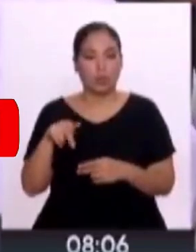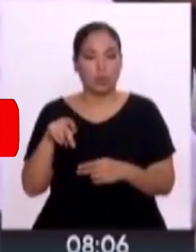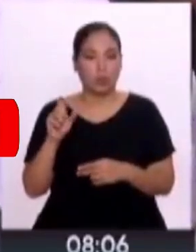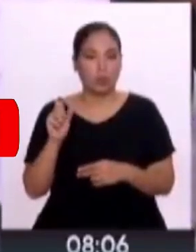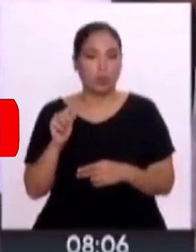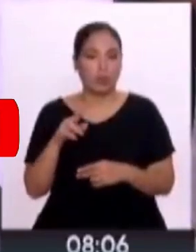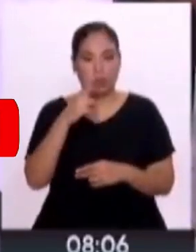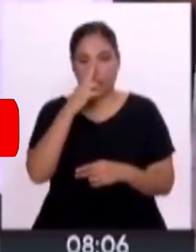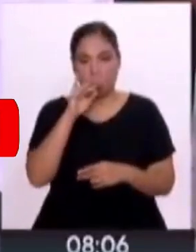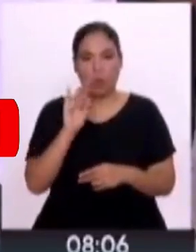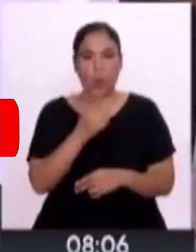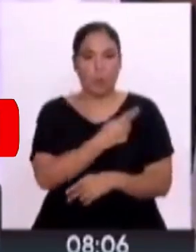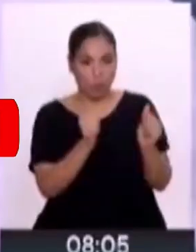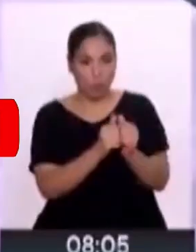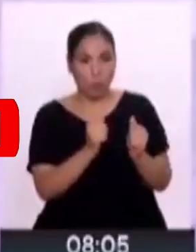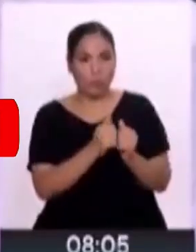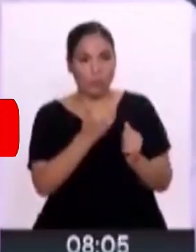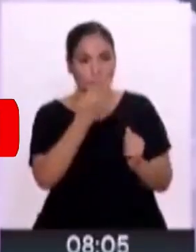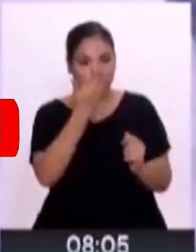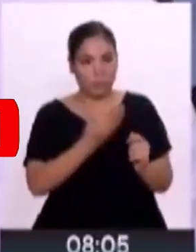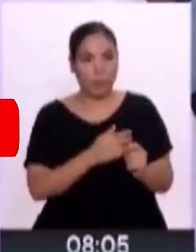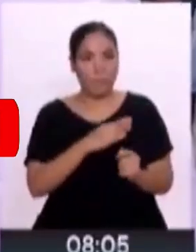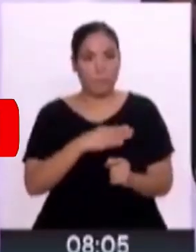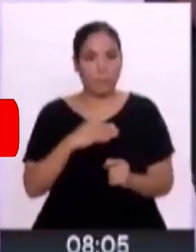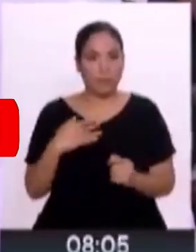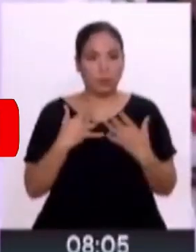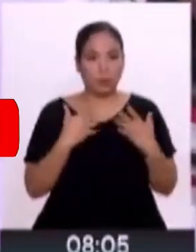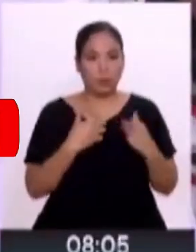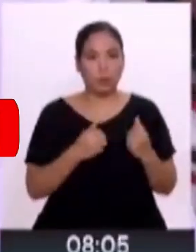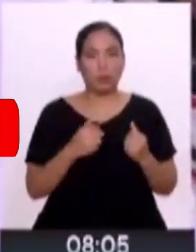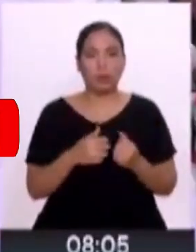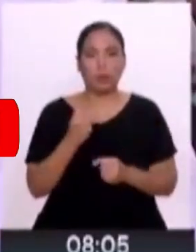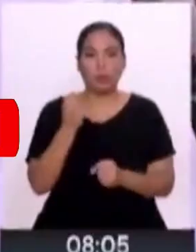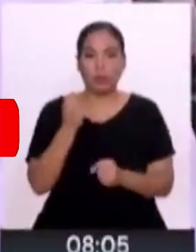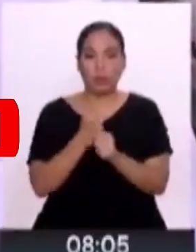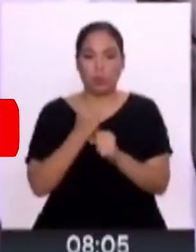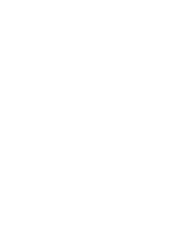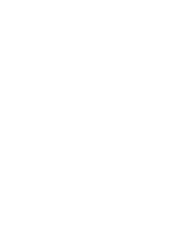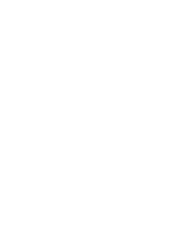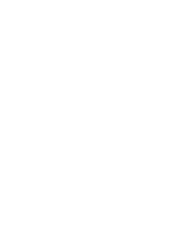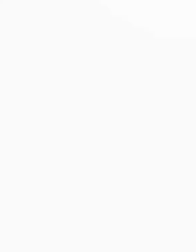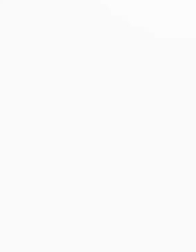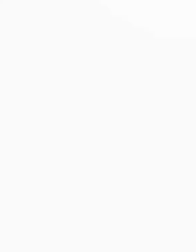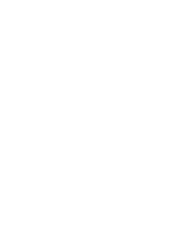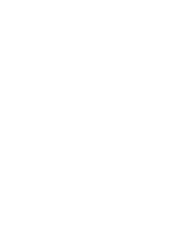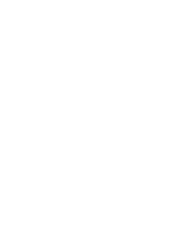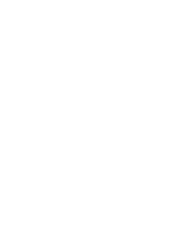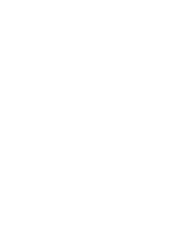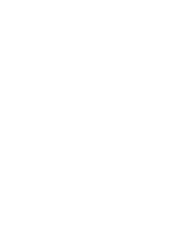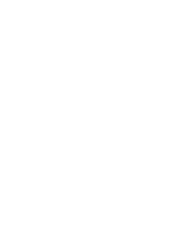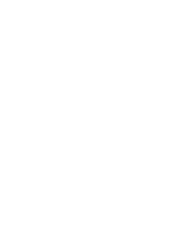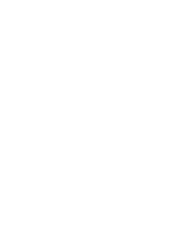presidente del Consejo de Ministros, Alberto Tarola, se refirió a la llamada ley Mordaza y señaló que la posición del Ejecutivo es esperar el